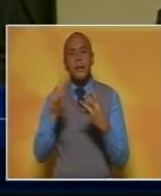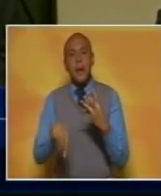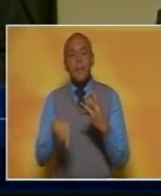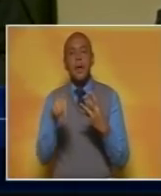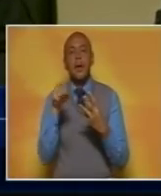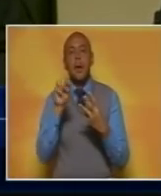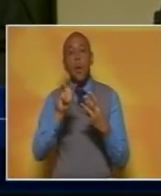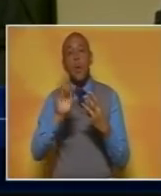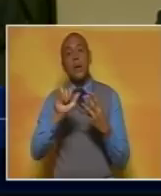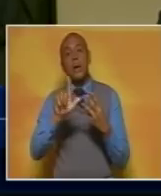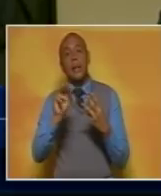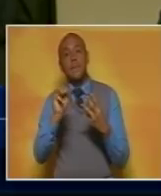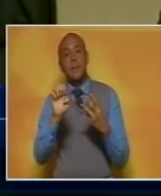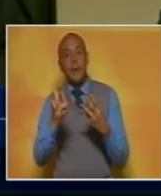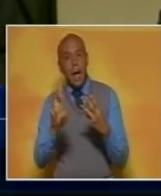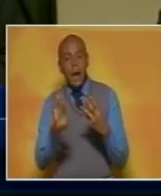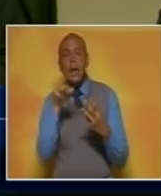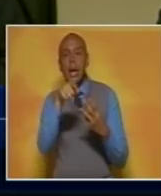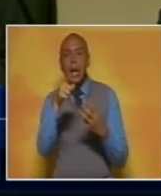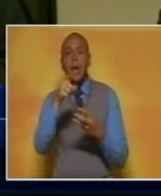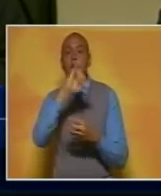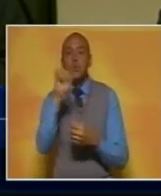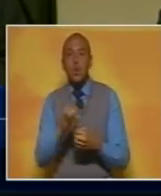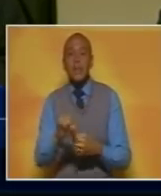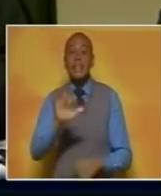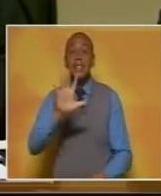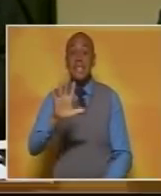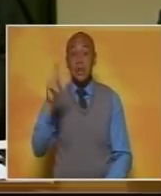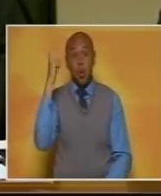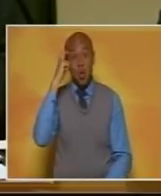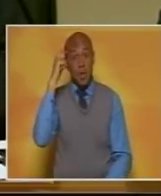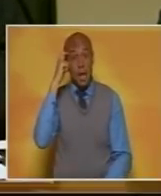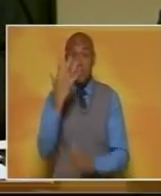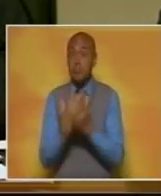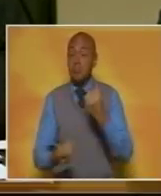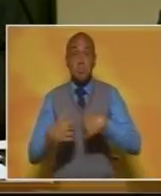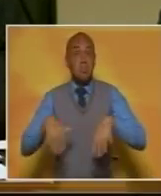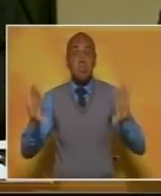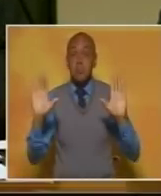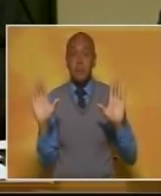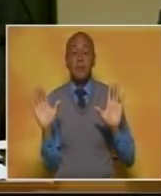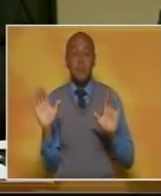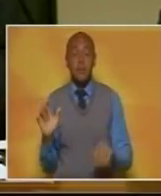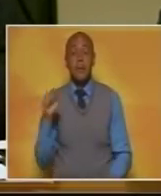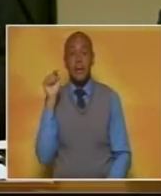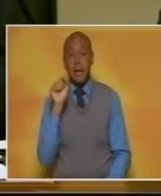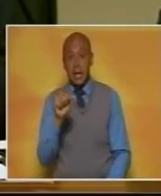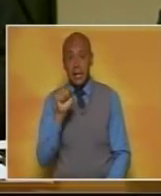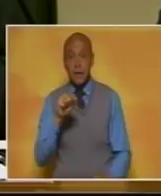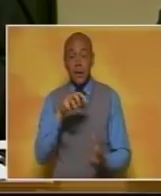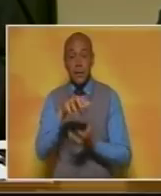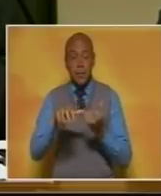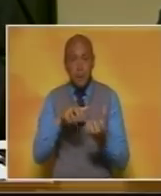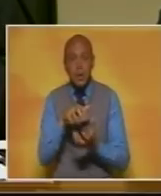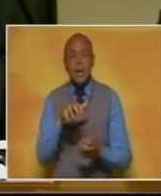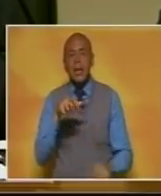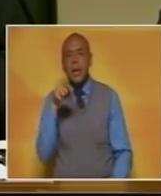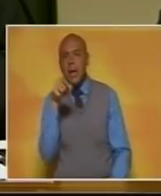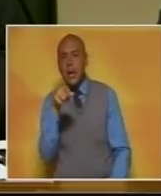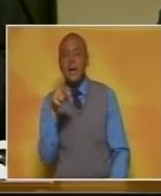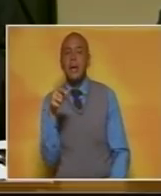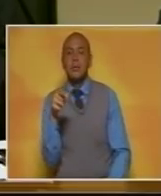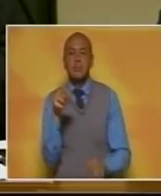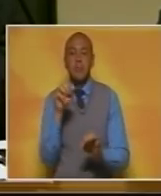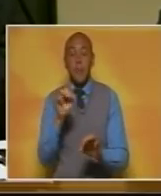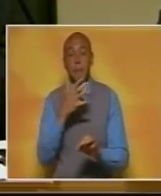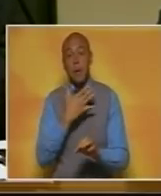que no aparecen y que tienen más de 5 días desaparecidos. Ante estos hechos, el diputado Paparone anunció la conformación